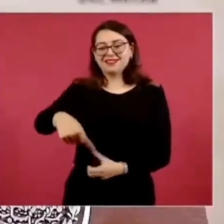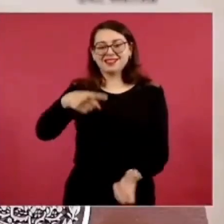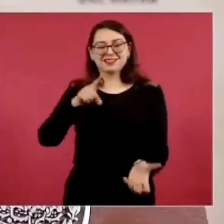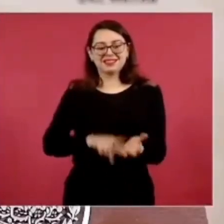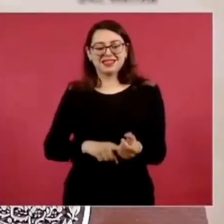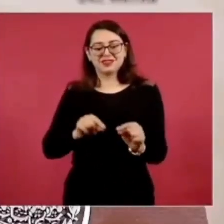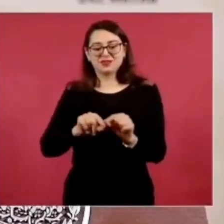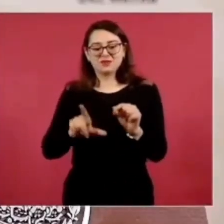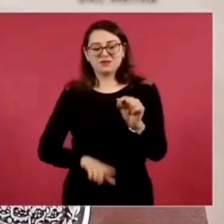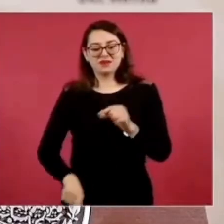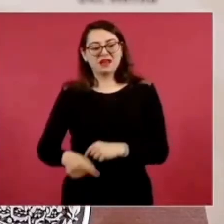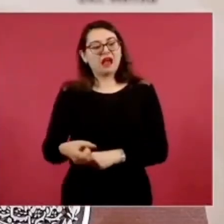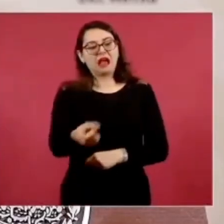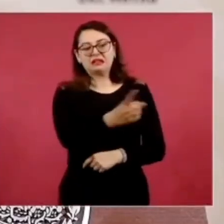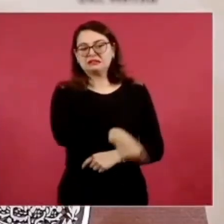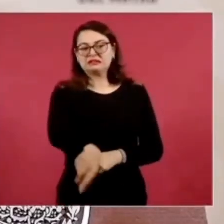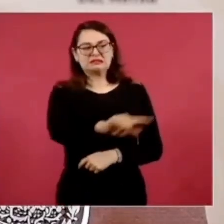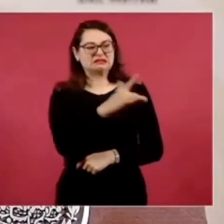guerra civil.